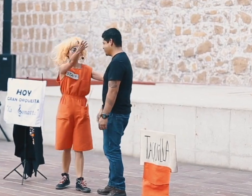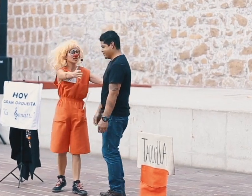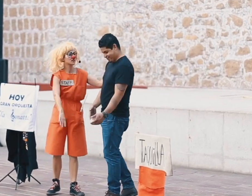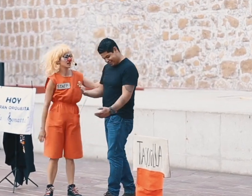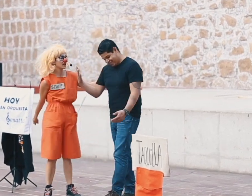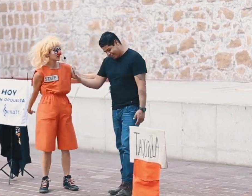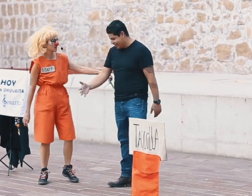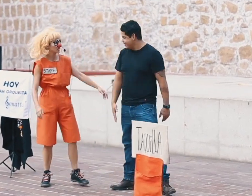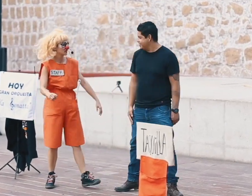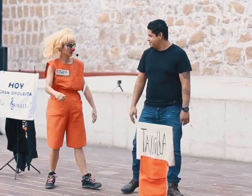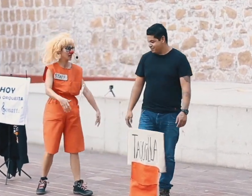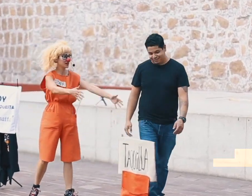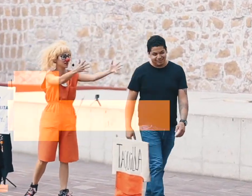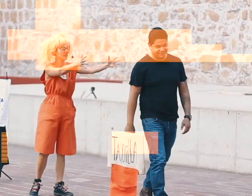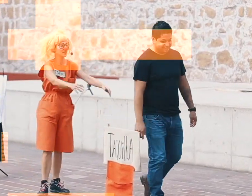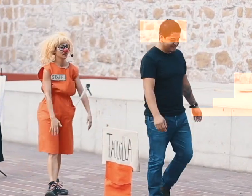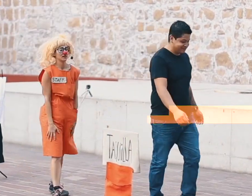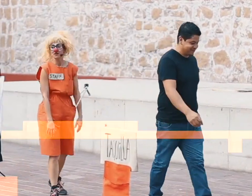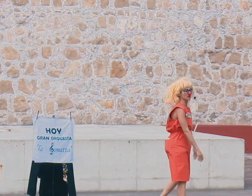Ma grazie, grazie.